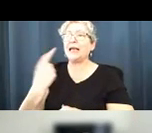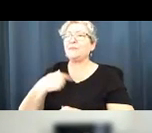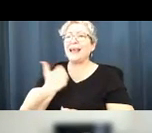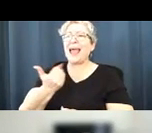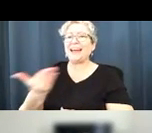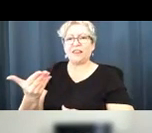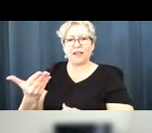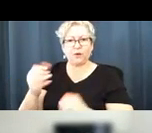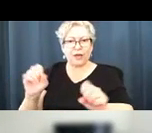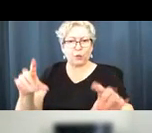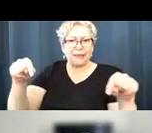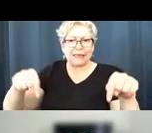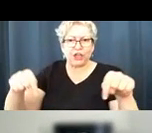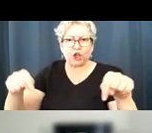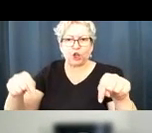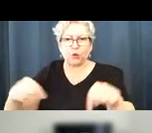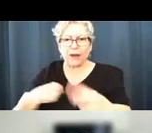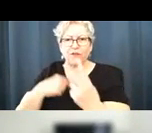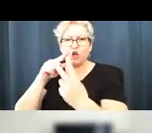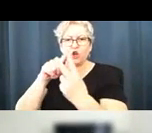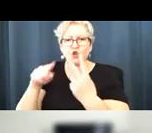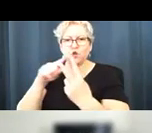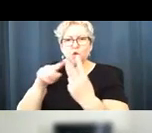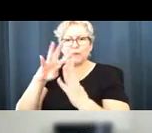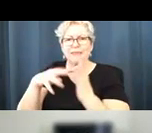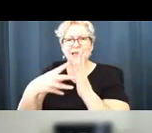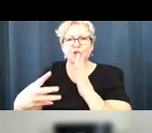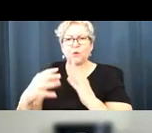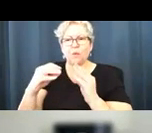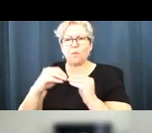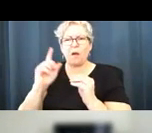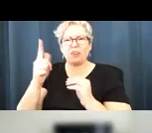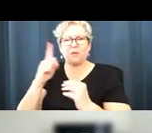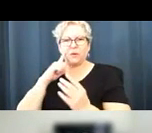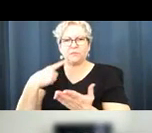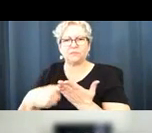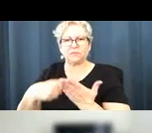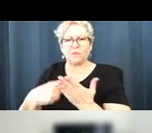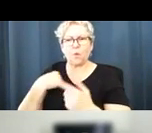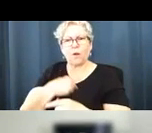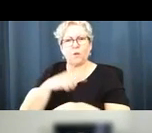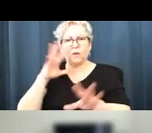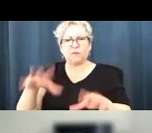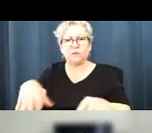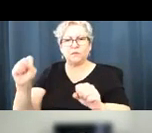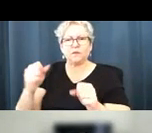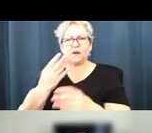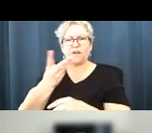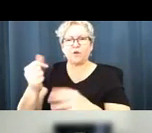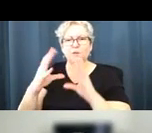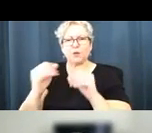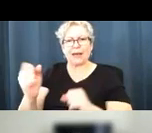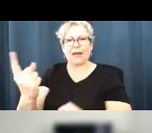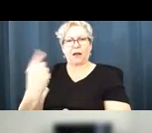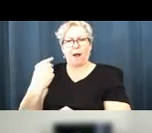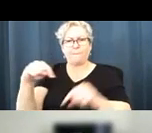ven y pregúntenlo cualquier cosa. Nosotros tenemos eso aquí, dar esa oportunidad aquí. Nosotros tenemos unas